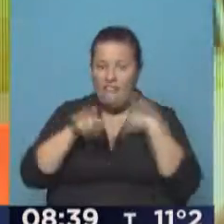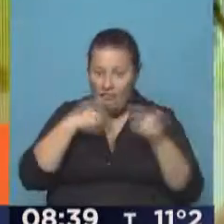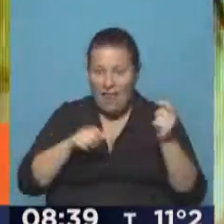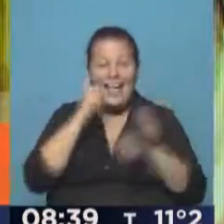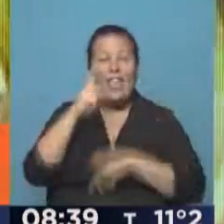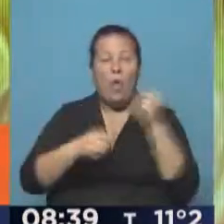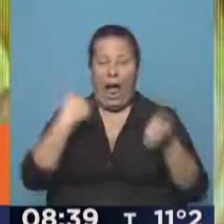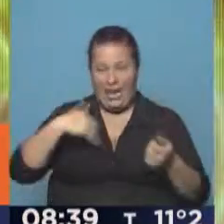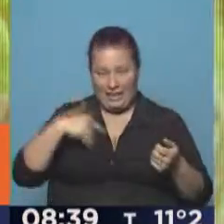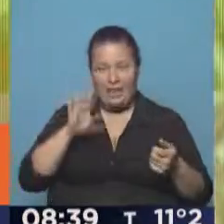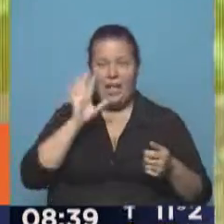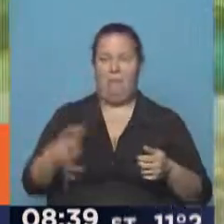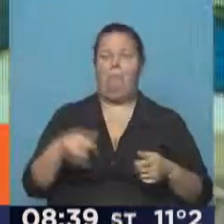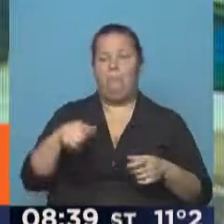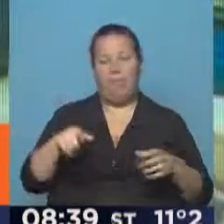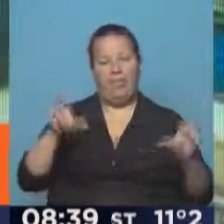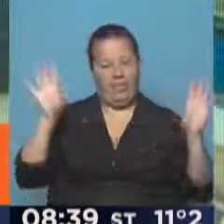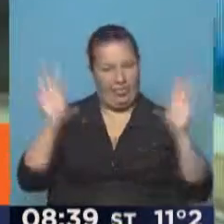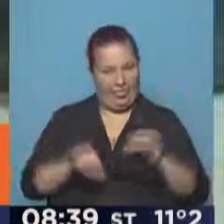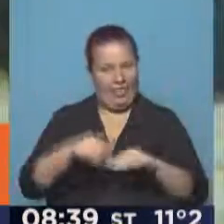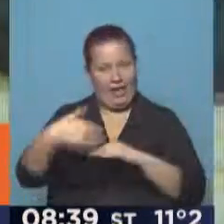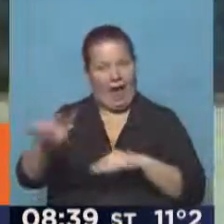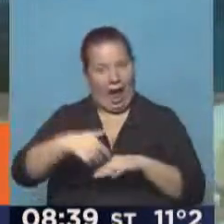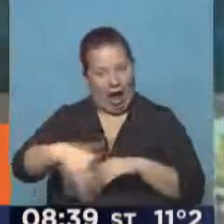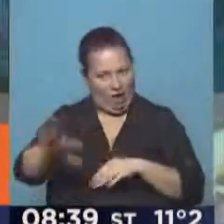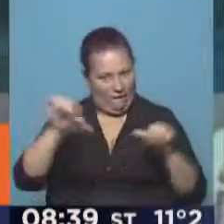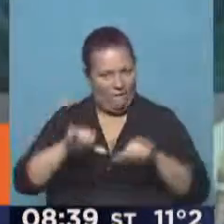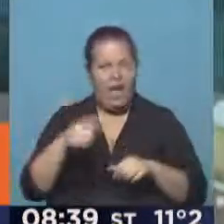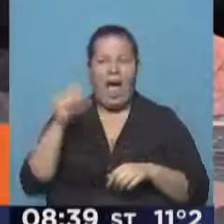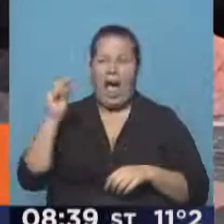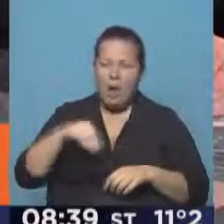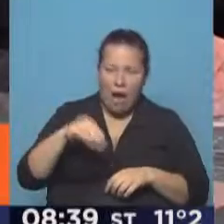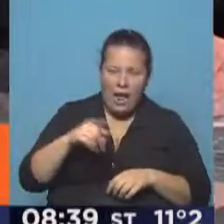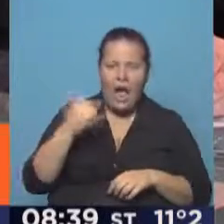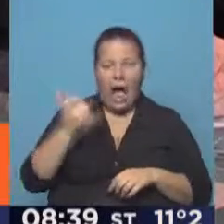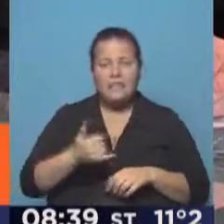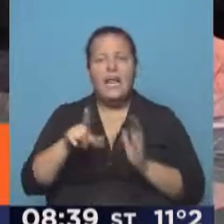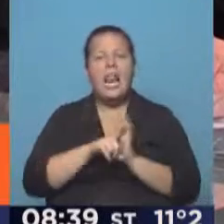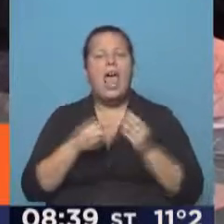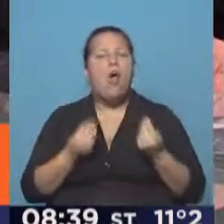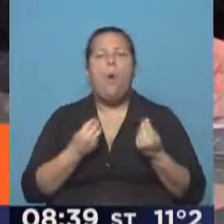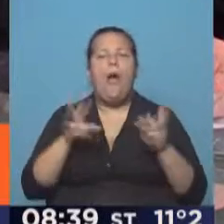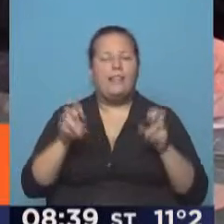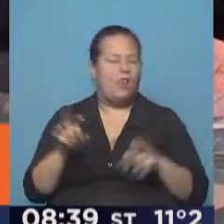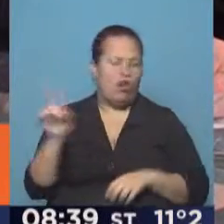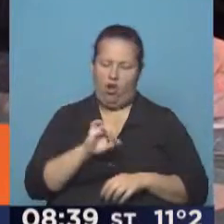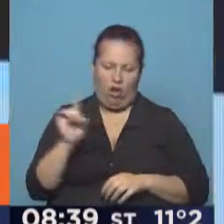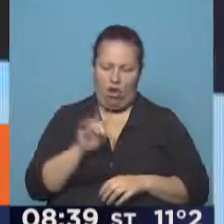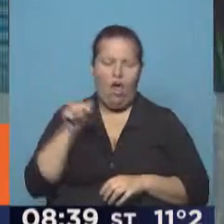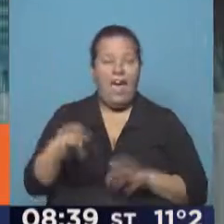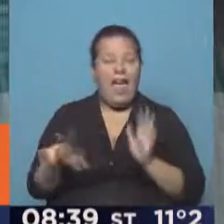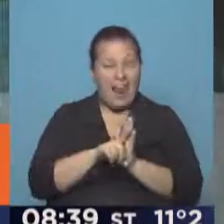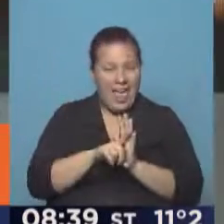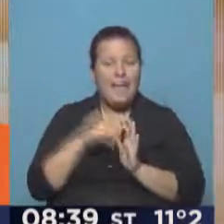la industria nacional lo va a empezar a recibir a partir de ahora. ¿Alcanza o no alcanza entonces esta ley? ¿Qué cuestiones se tiene que considerar? Esta